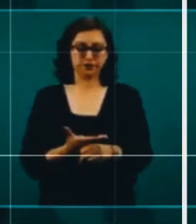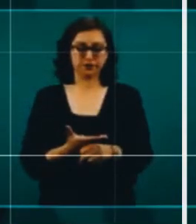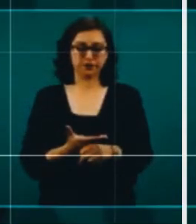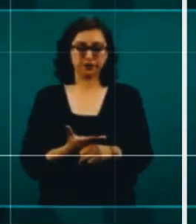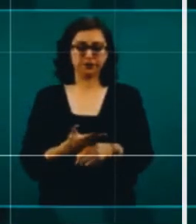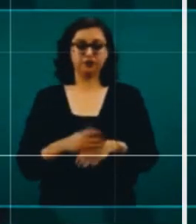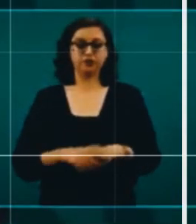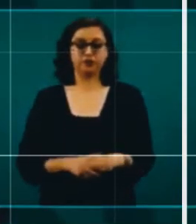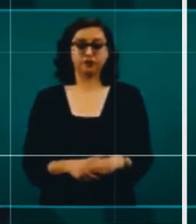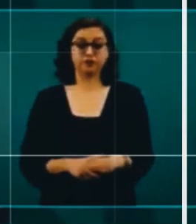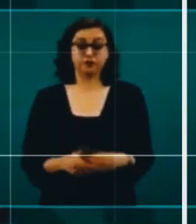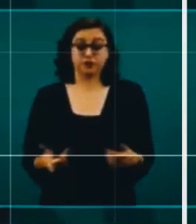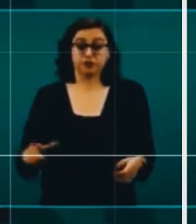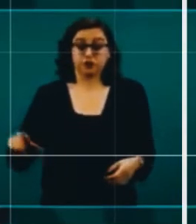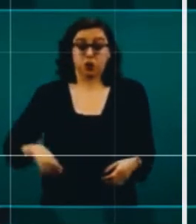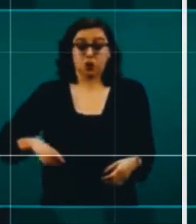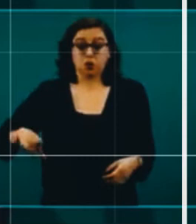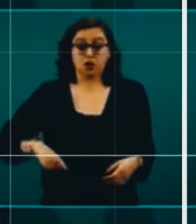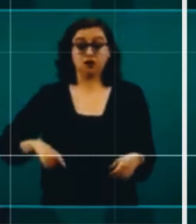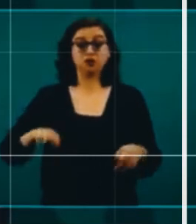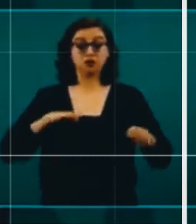Es una de sus funciones del Estado.